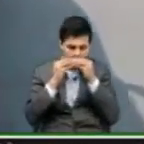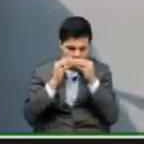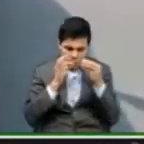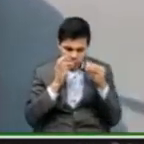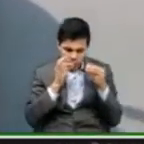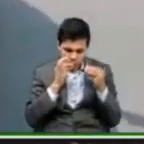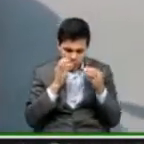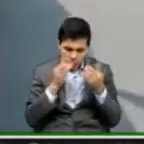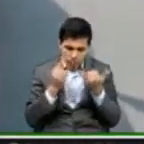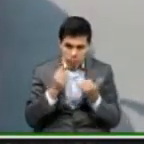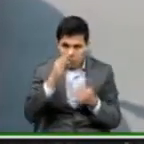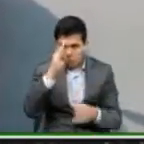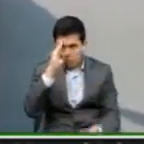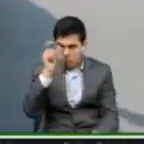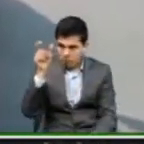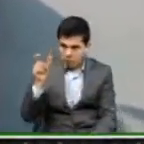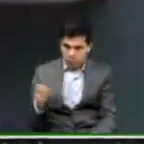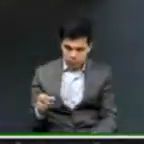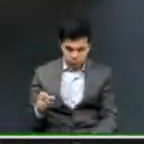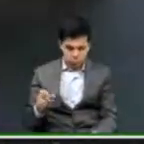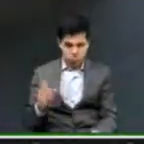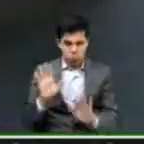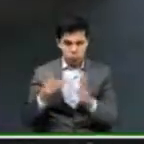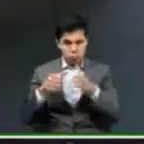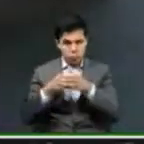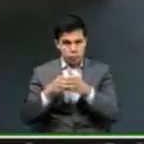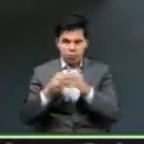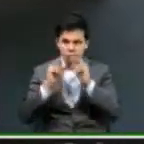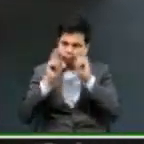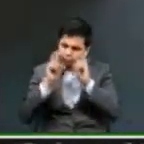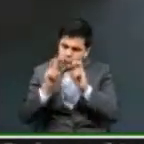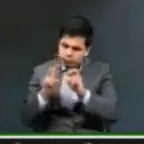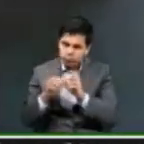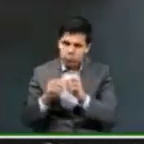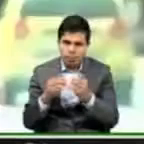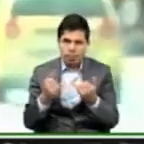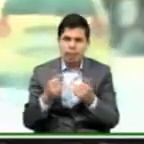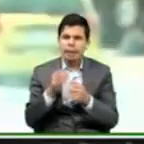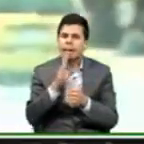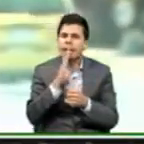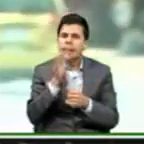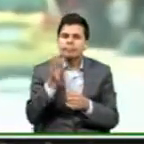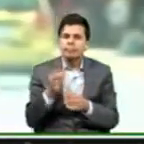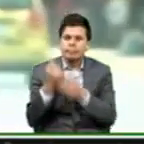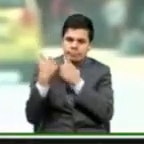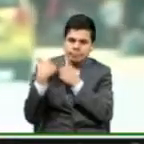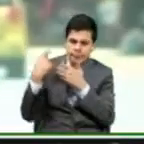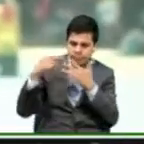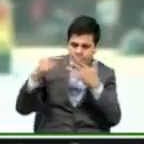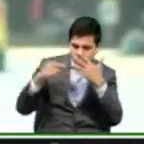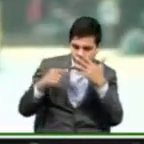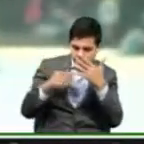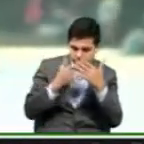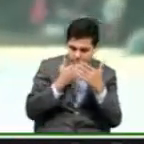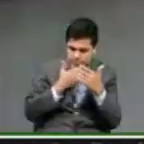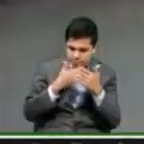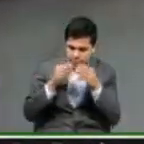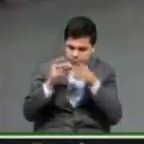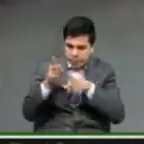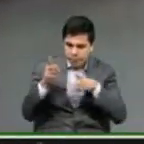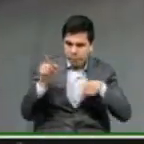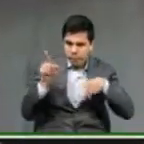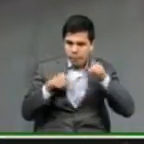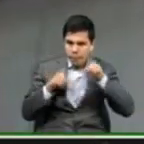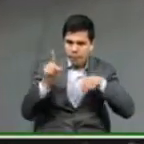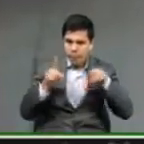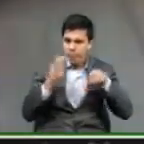fue dejada a disposición de las autoridades competentes. Según las autoridades, estas serían algunas de las nuevas modalidades que utilizan las personas que se vinculan